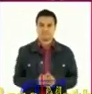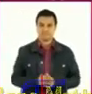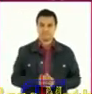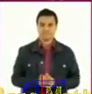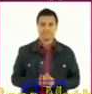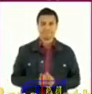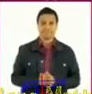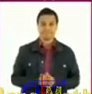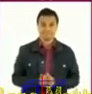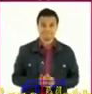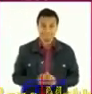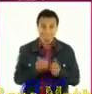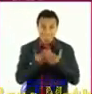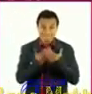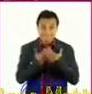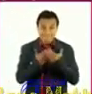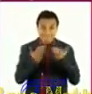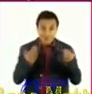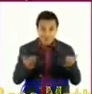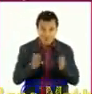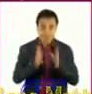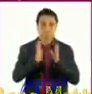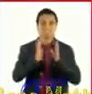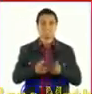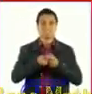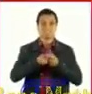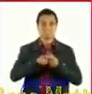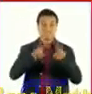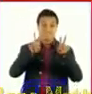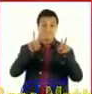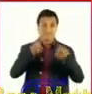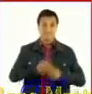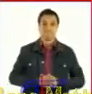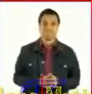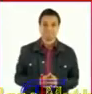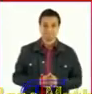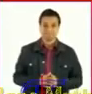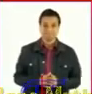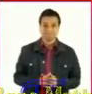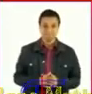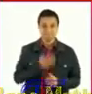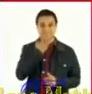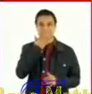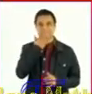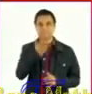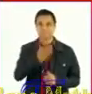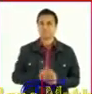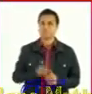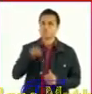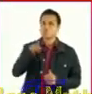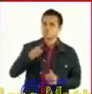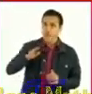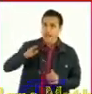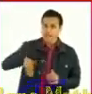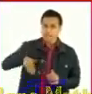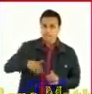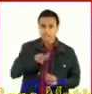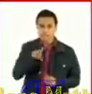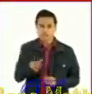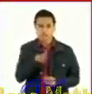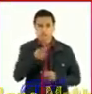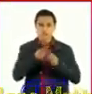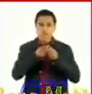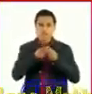Ahora sí. Iniciemos entonces con nuestro tema. Bueno, pues tú te preguntabas cómo